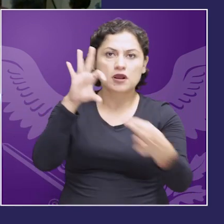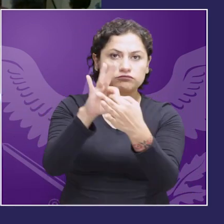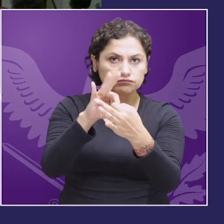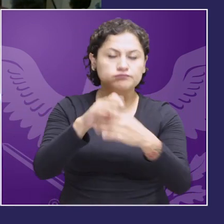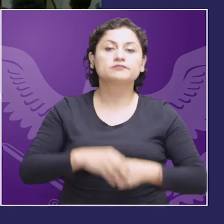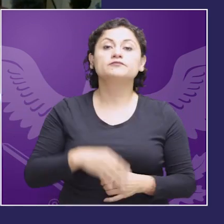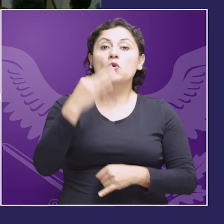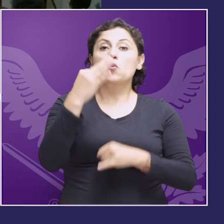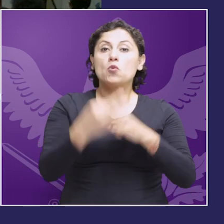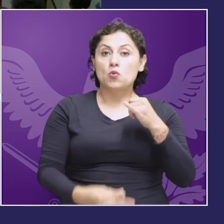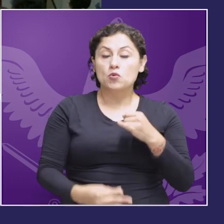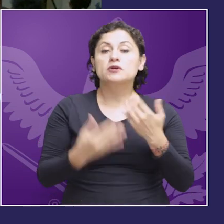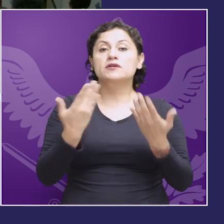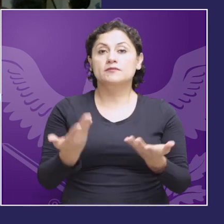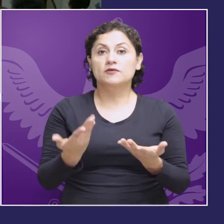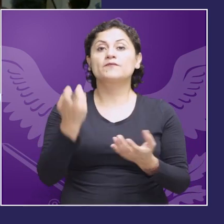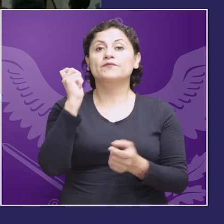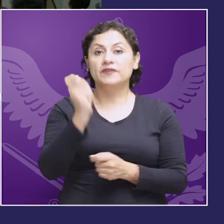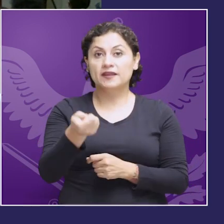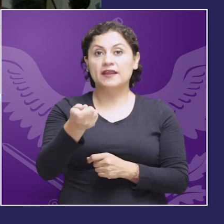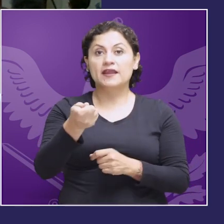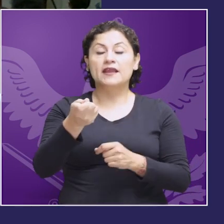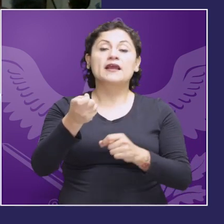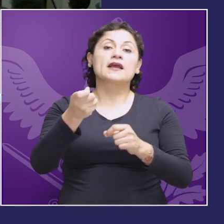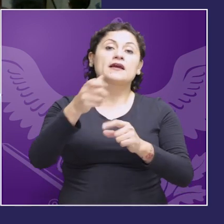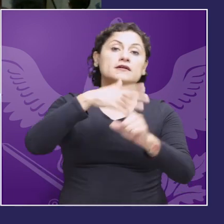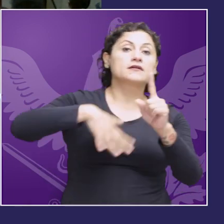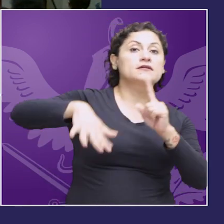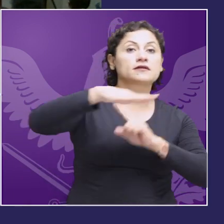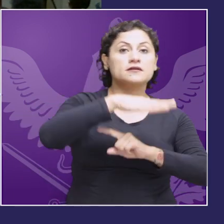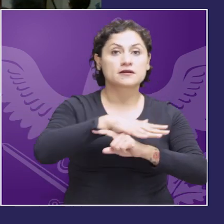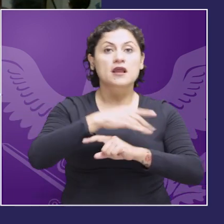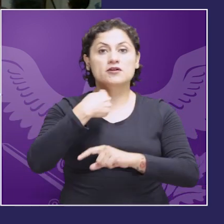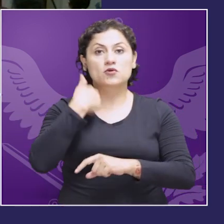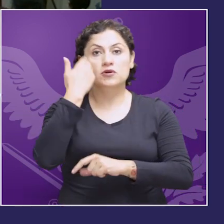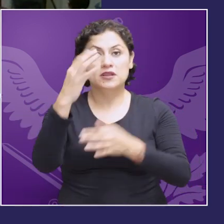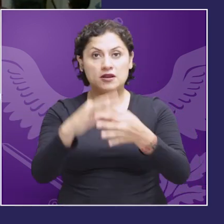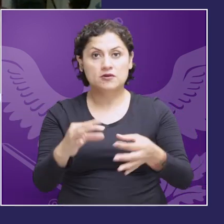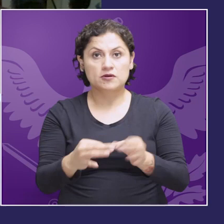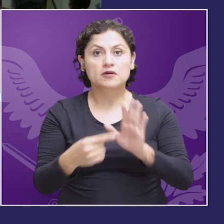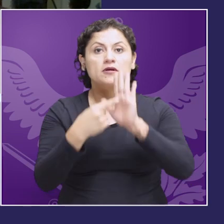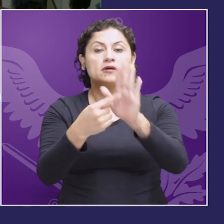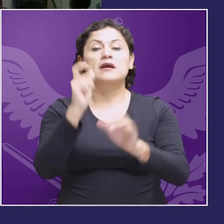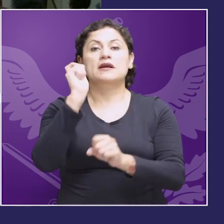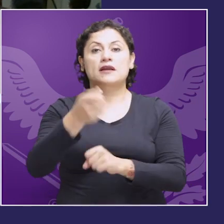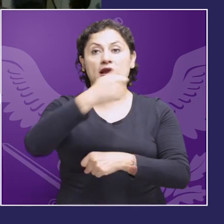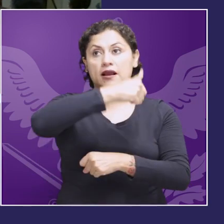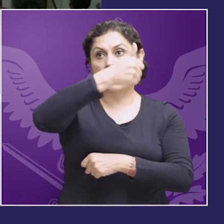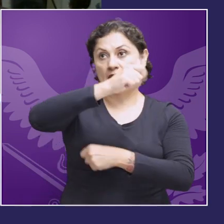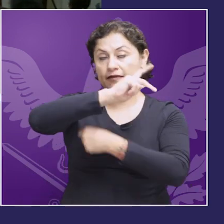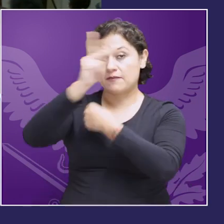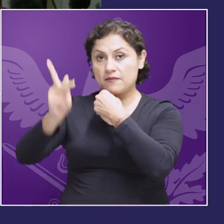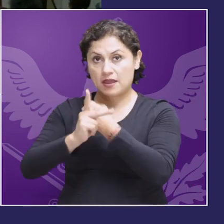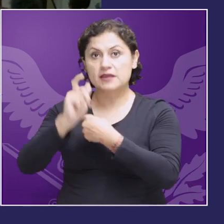gestión pública en nuestros países y la necesidad de fortalecerla para poder brindar un servicio de administración de justicia eficaz, eficiente, de buena